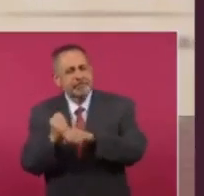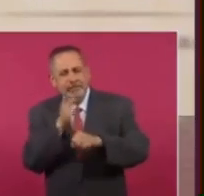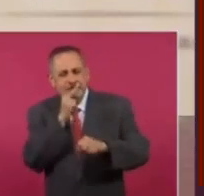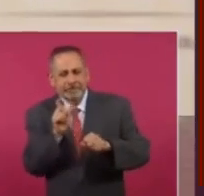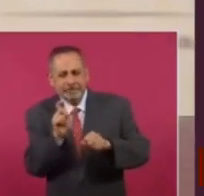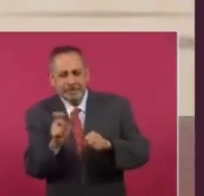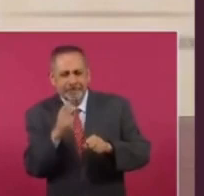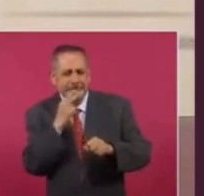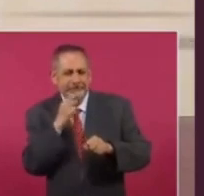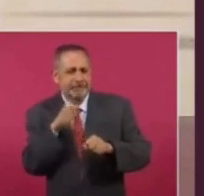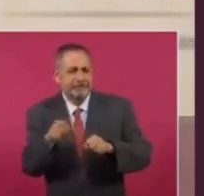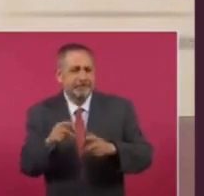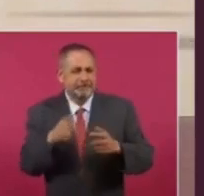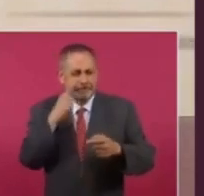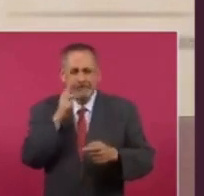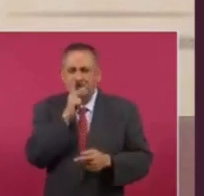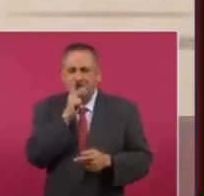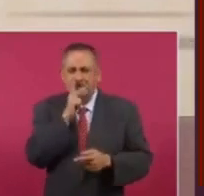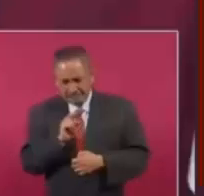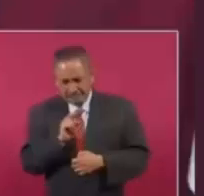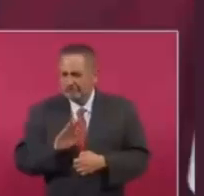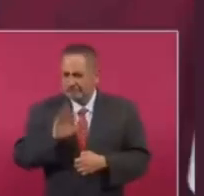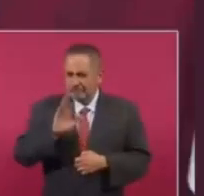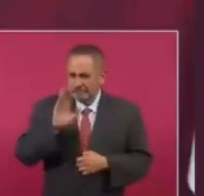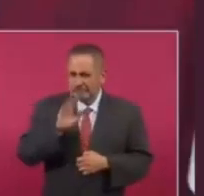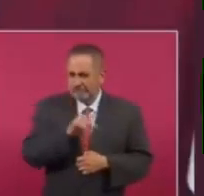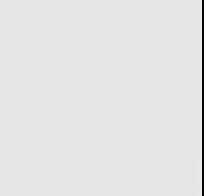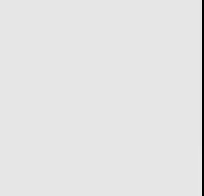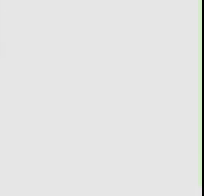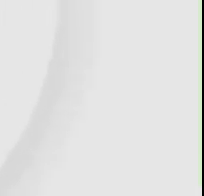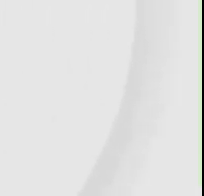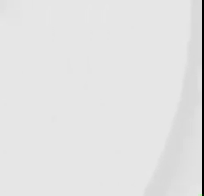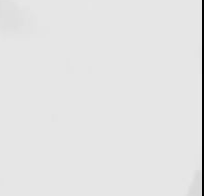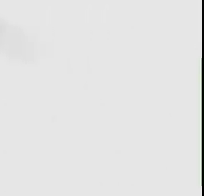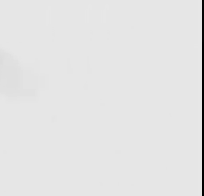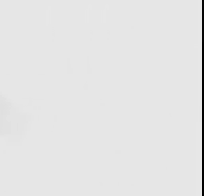No desde para tiempo TV Ángel